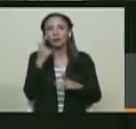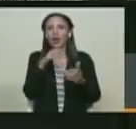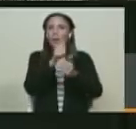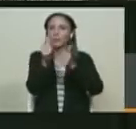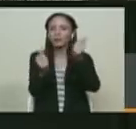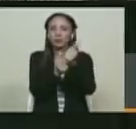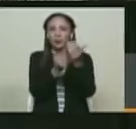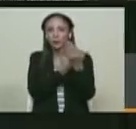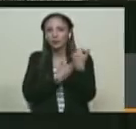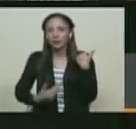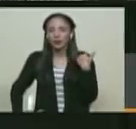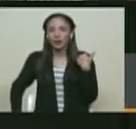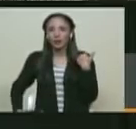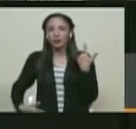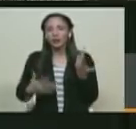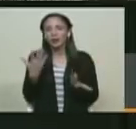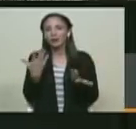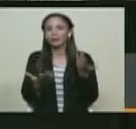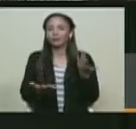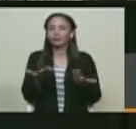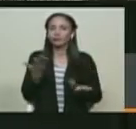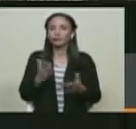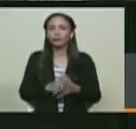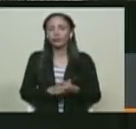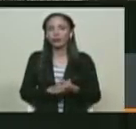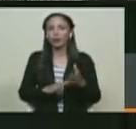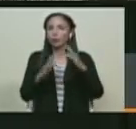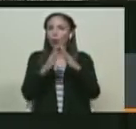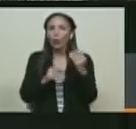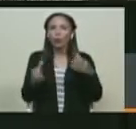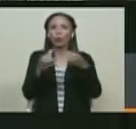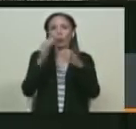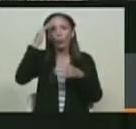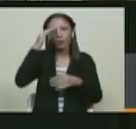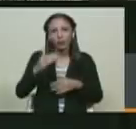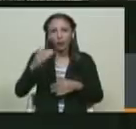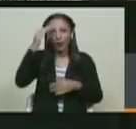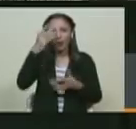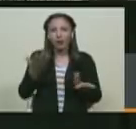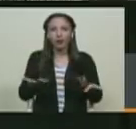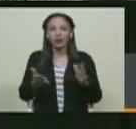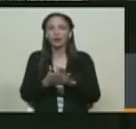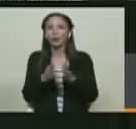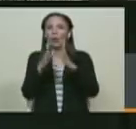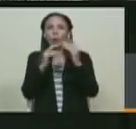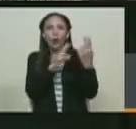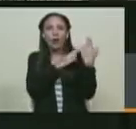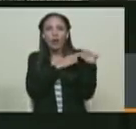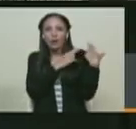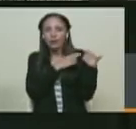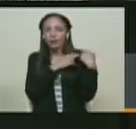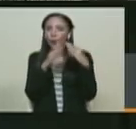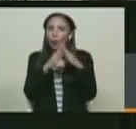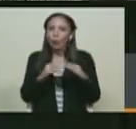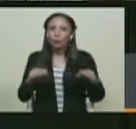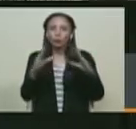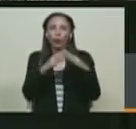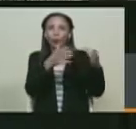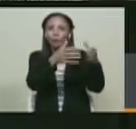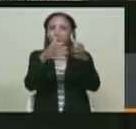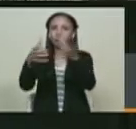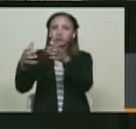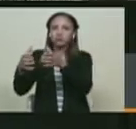vicepresidentes de gobierno, compañeros del alto mando militar, almirante en jefe Remigio Ceballo, comandante